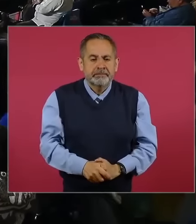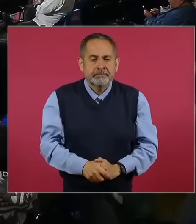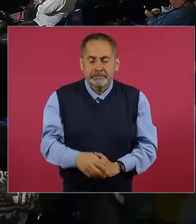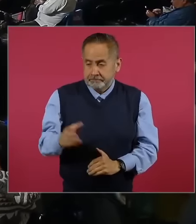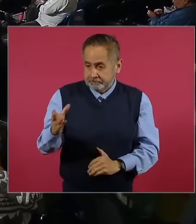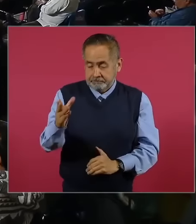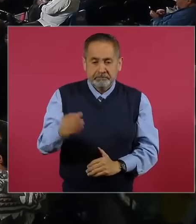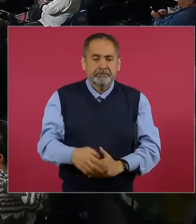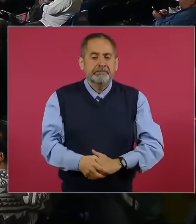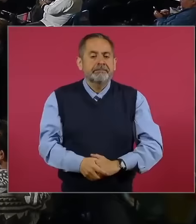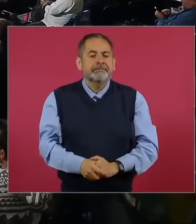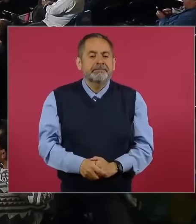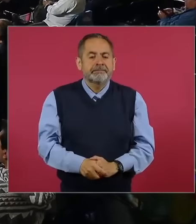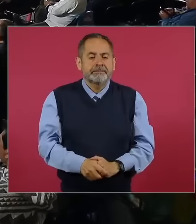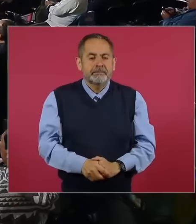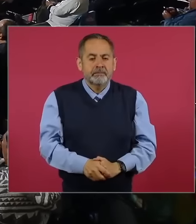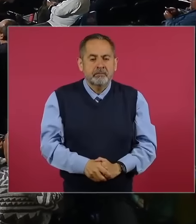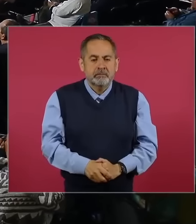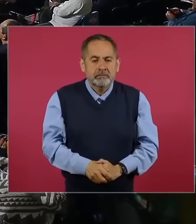Adelante.